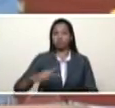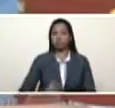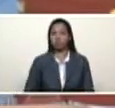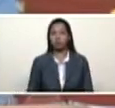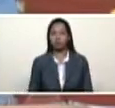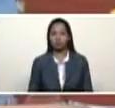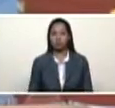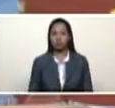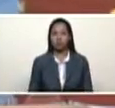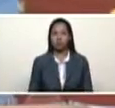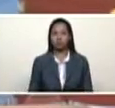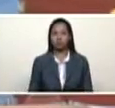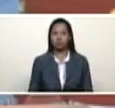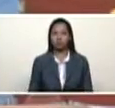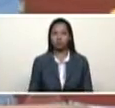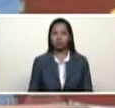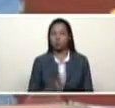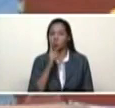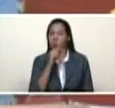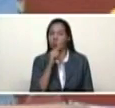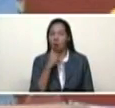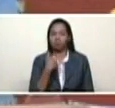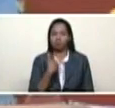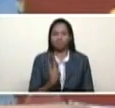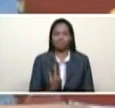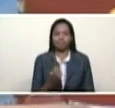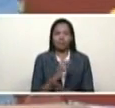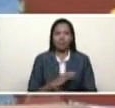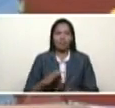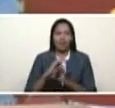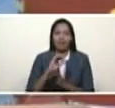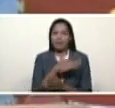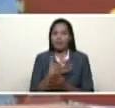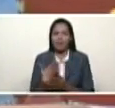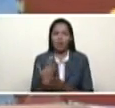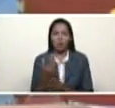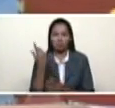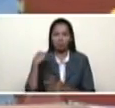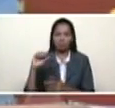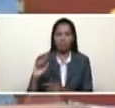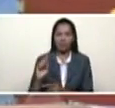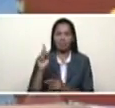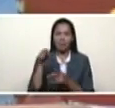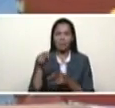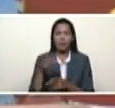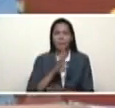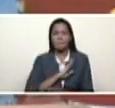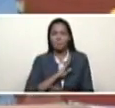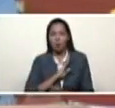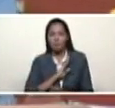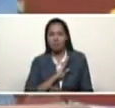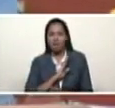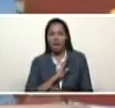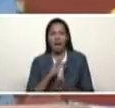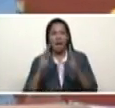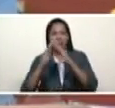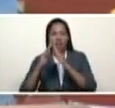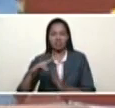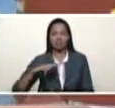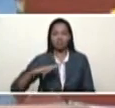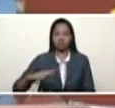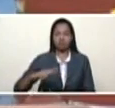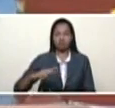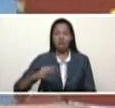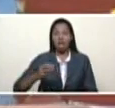No tengo, ni tendré, ni quiero tener, ni propiedades, ni dinero,